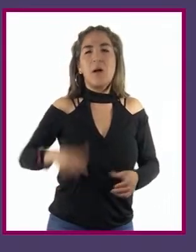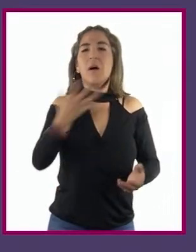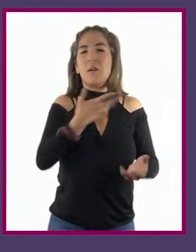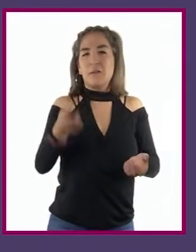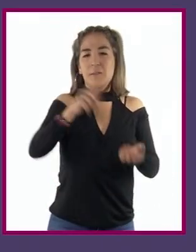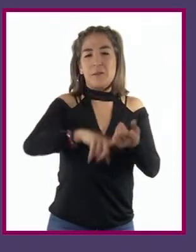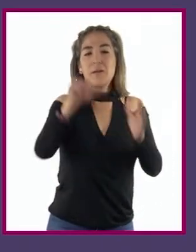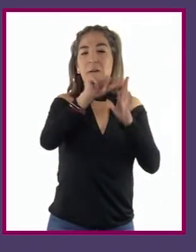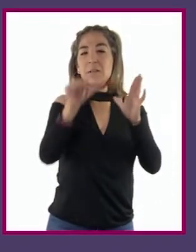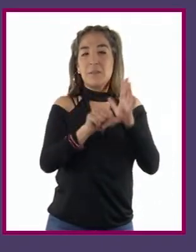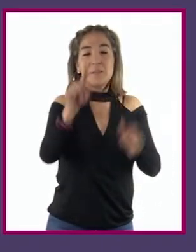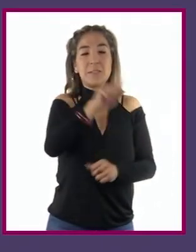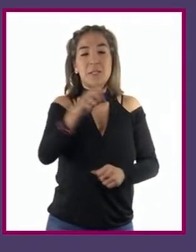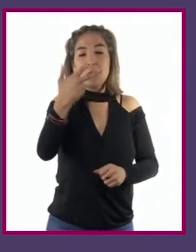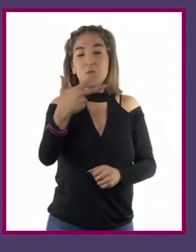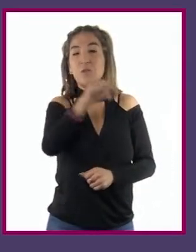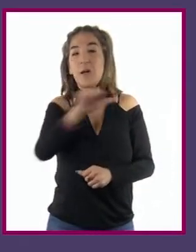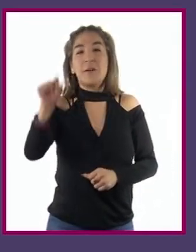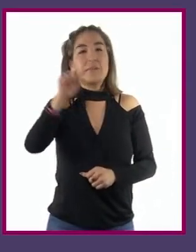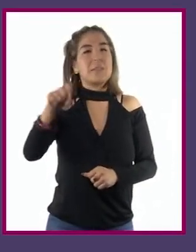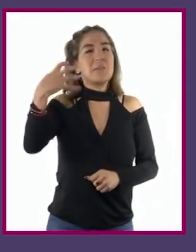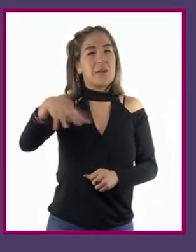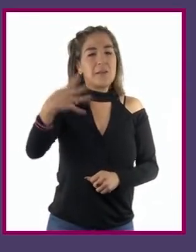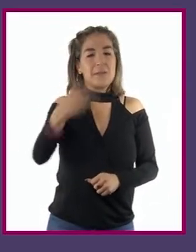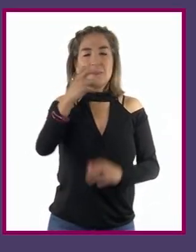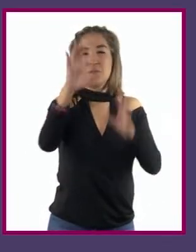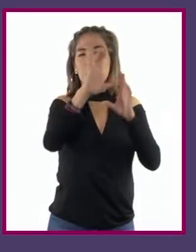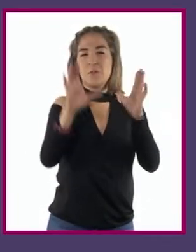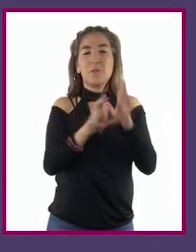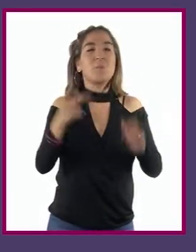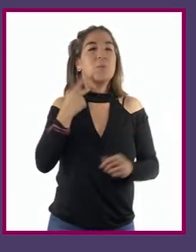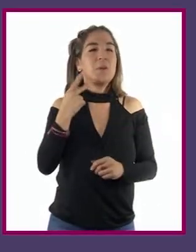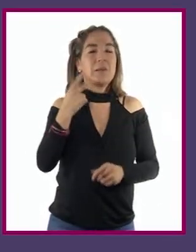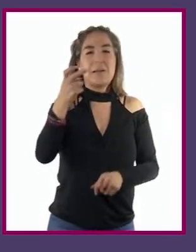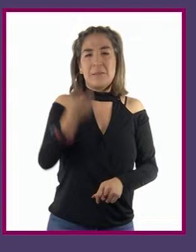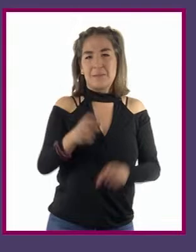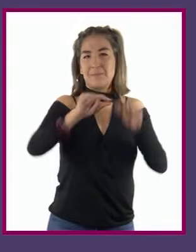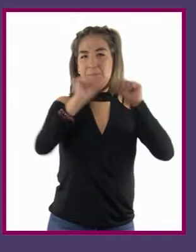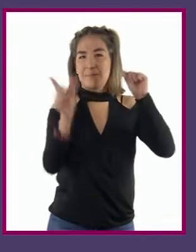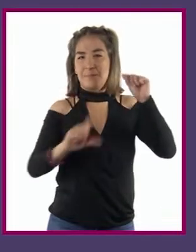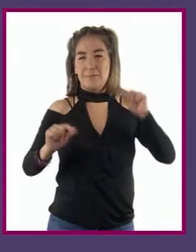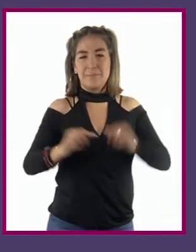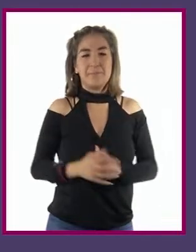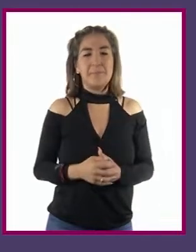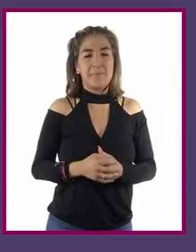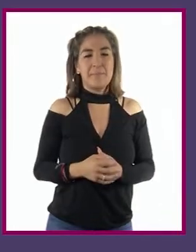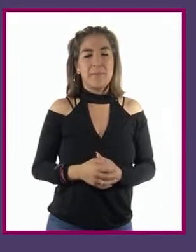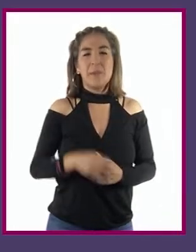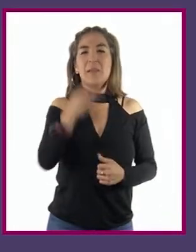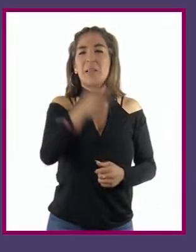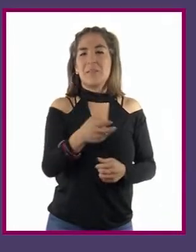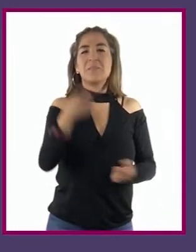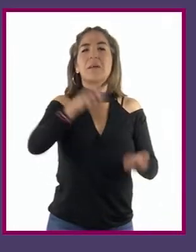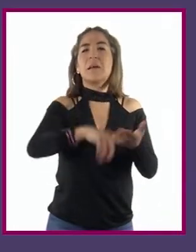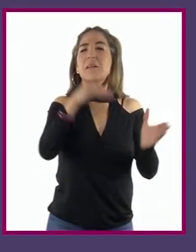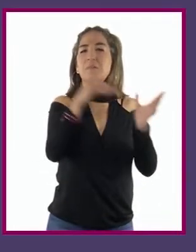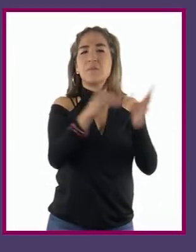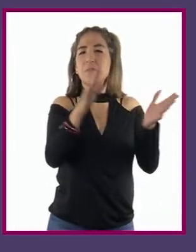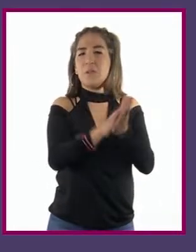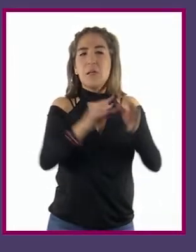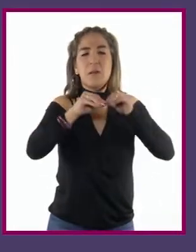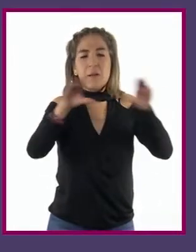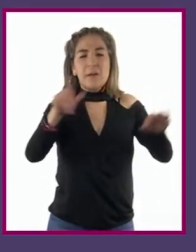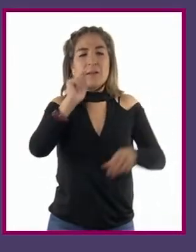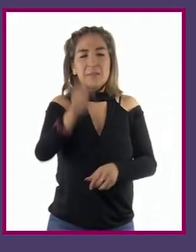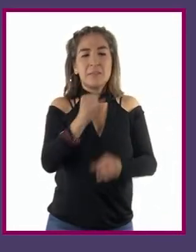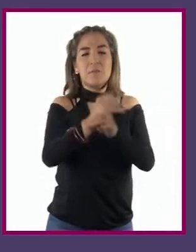artículos 108 al 114 de la Constitución Política de los Estados Unidos Mexicanos. De la Carta Magna se desprende la Ley